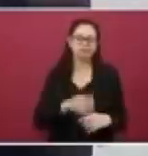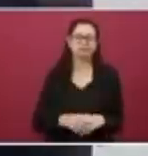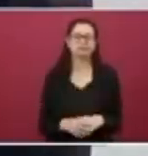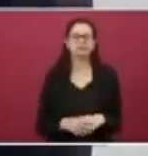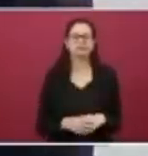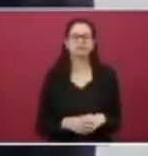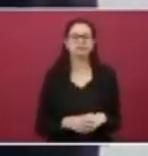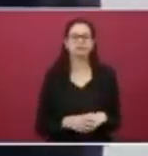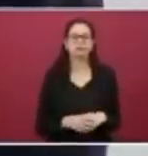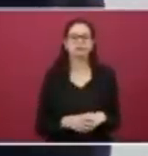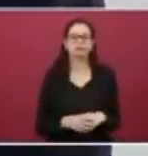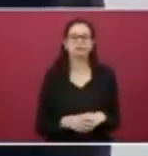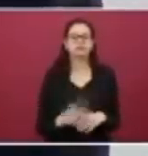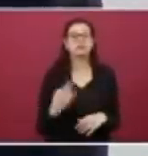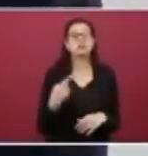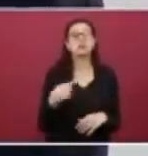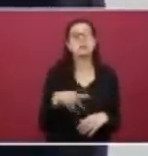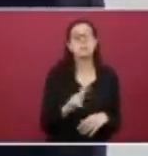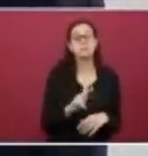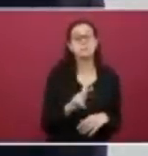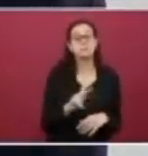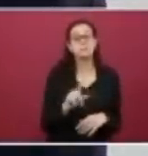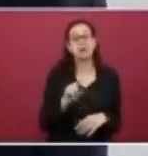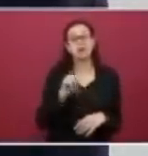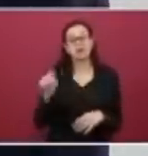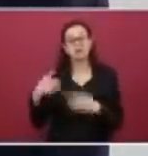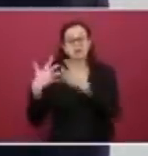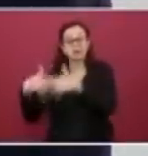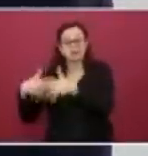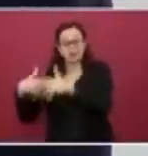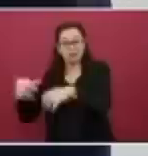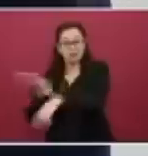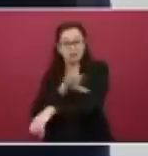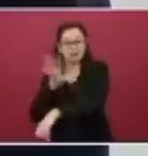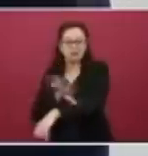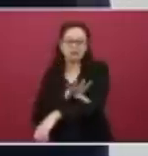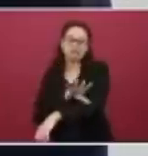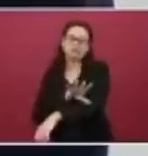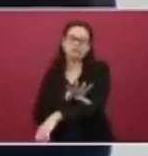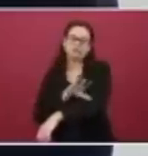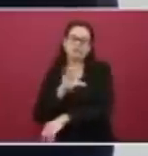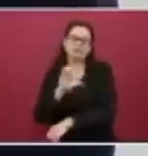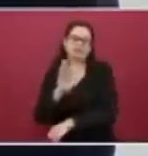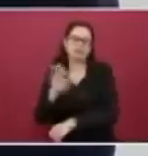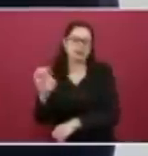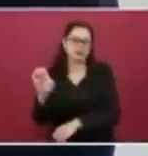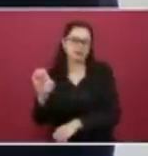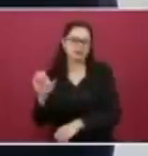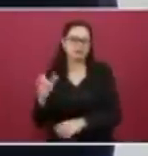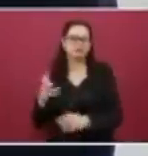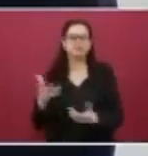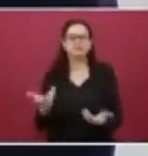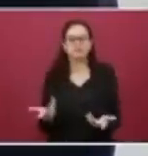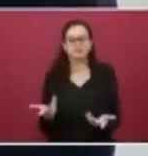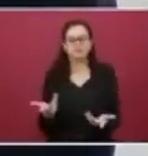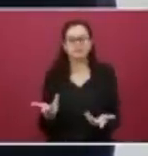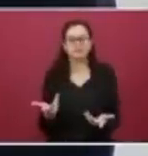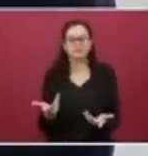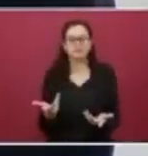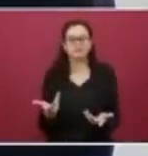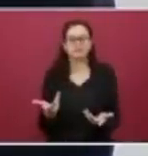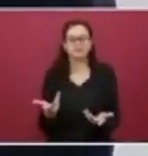pero la planta es de la comisión federal de electricidad tenemos nosotros la necesidad de